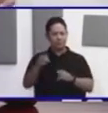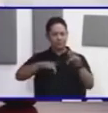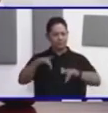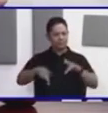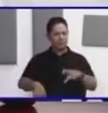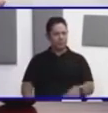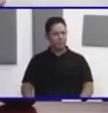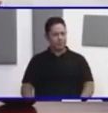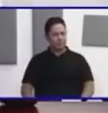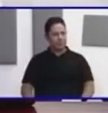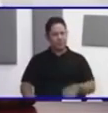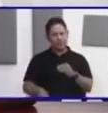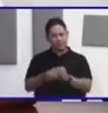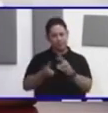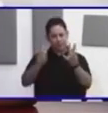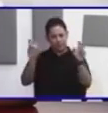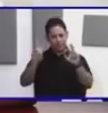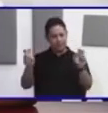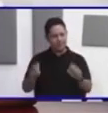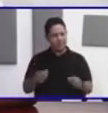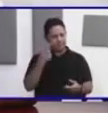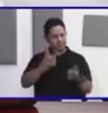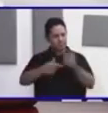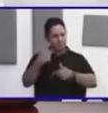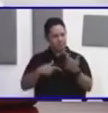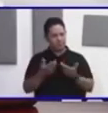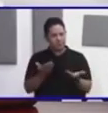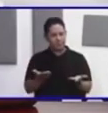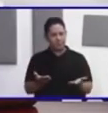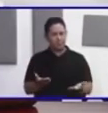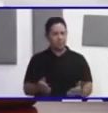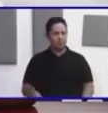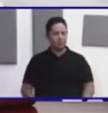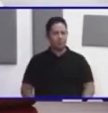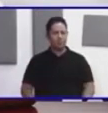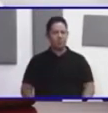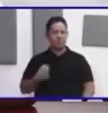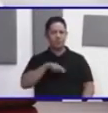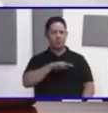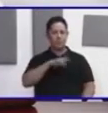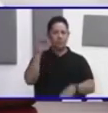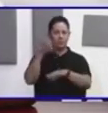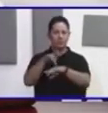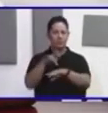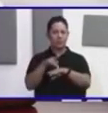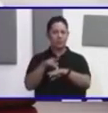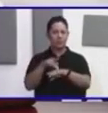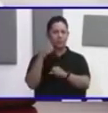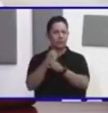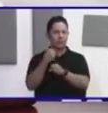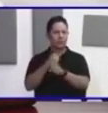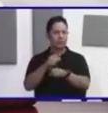si tienes algo que agregar sobre esa parte también, que sé que la gente no sabe, nos tocó ahora, nos toca el ejercicio administrativo